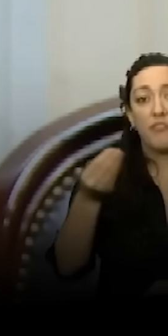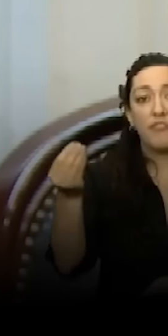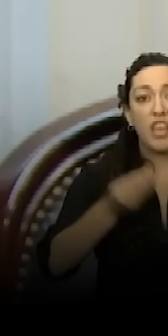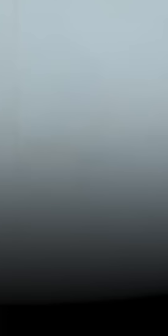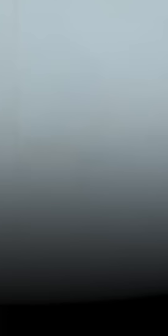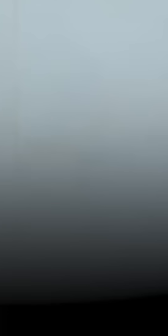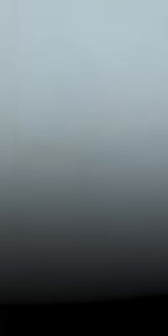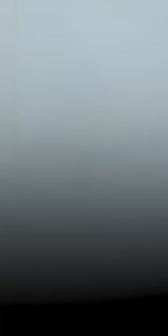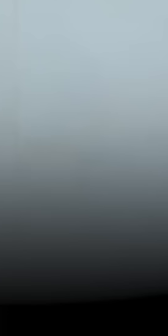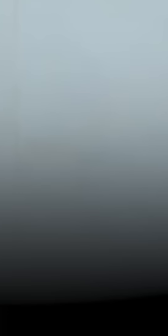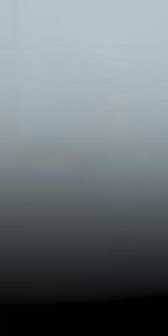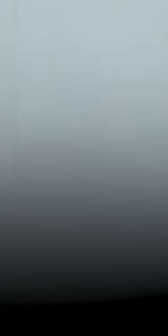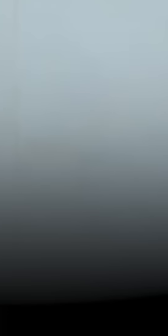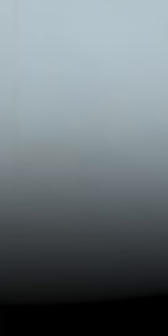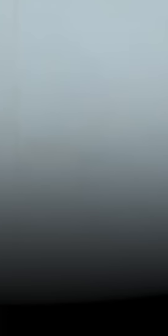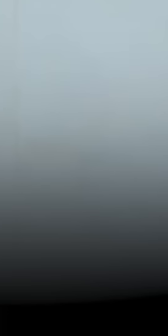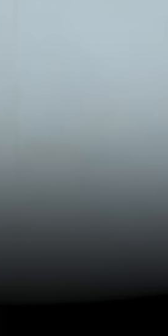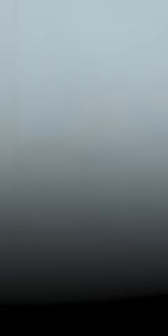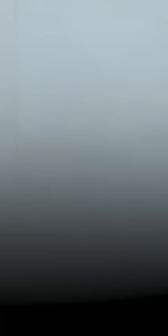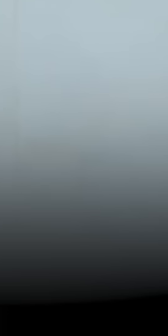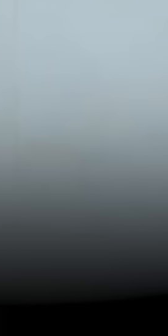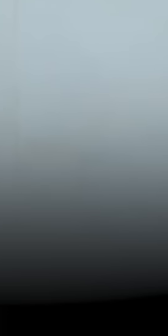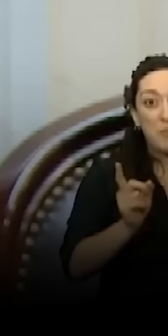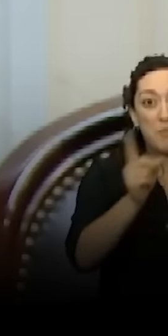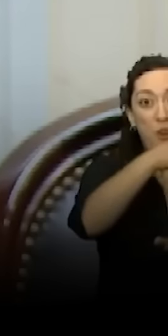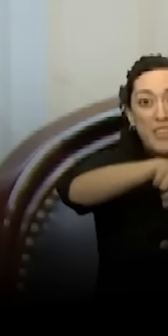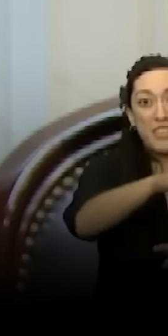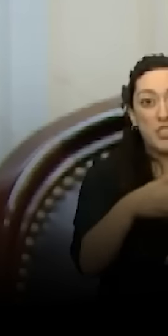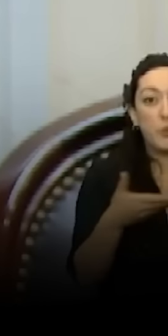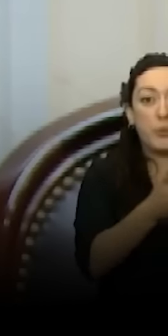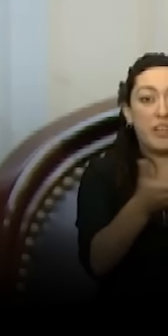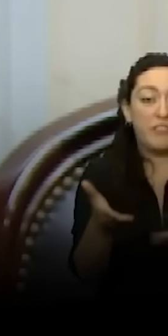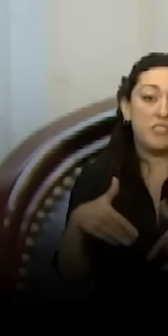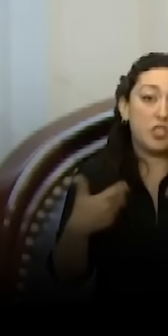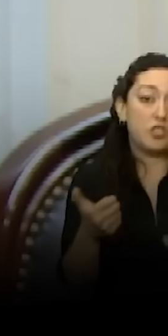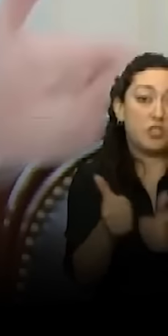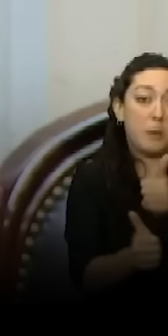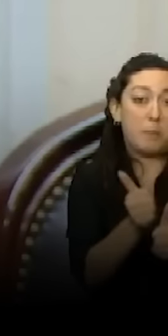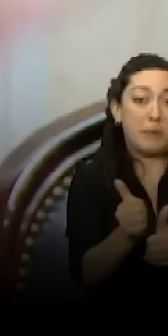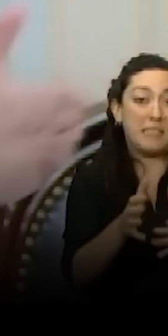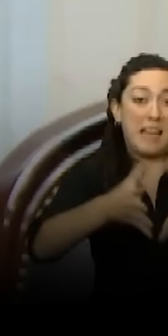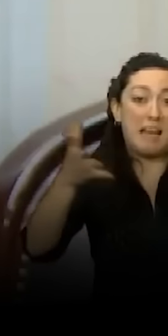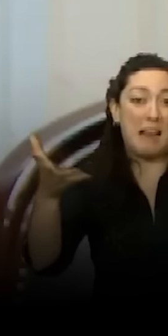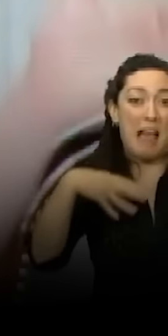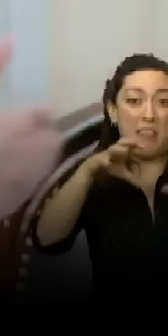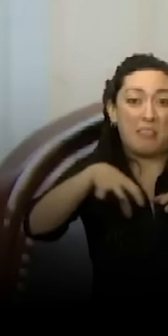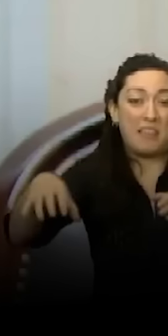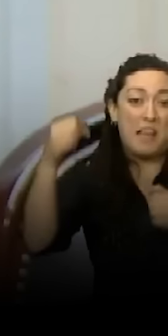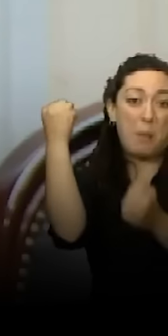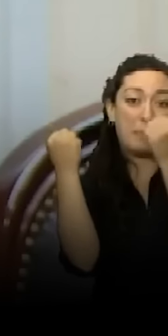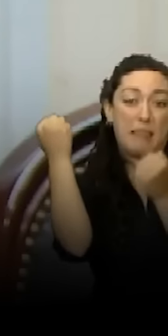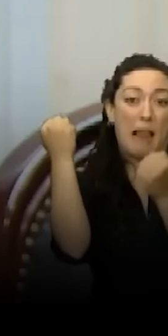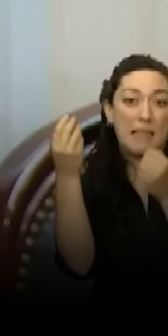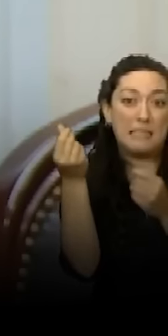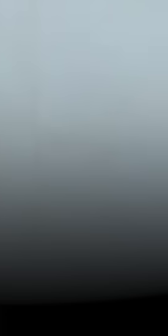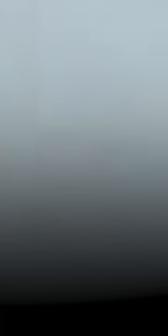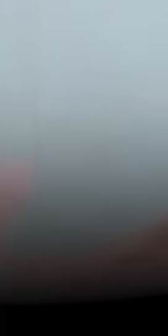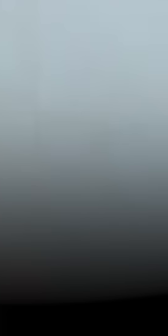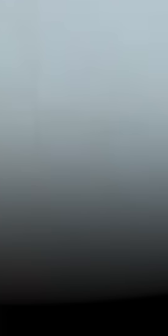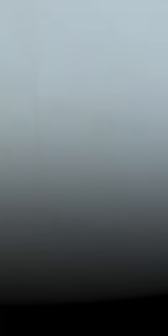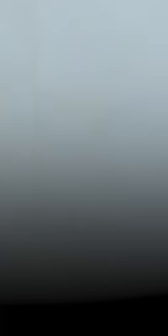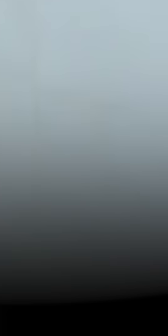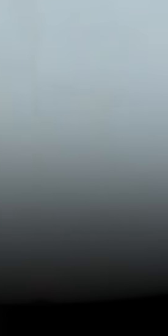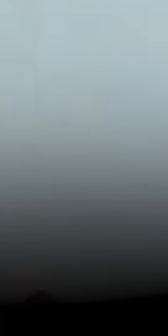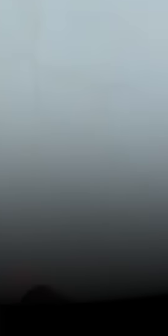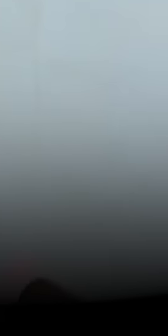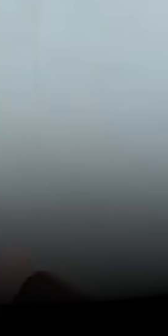en manos de las corporaciones a las que ellos benefician y obviamente esas corporaciones empresarias capitalistas que nosotros cuestionamos, a